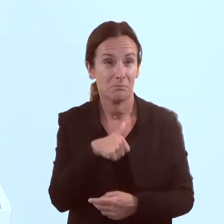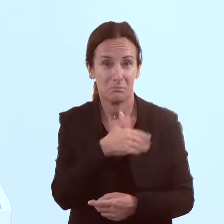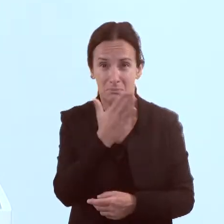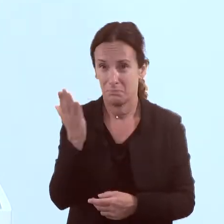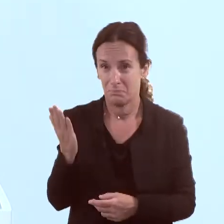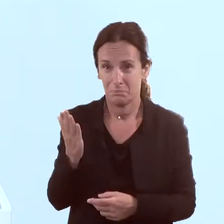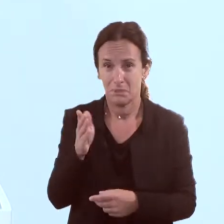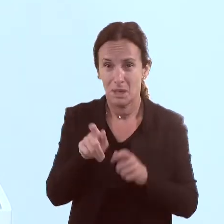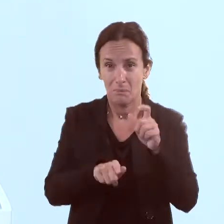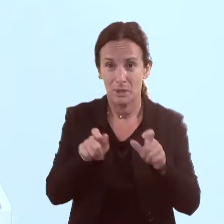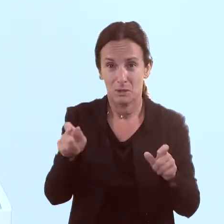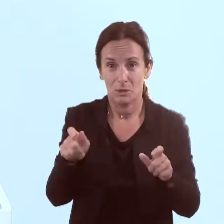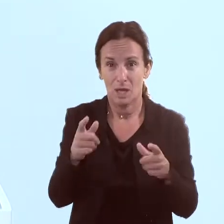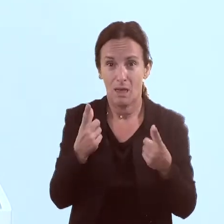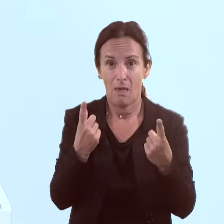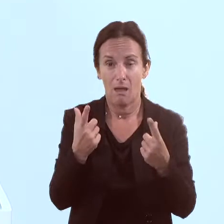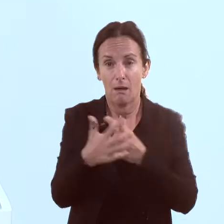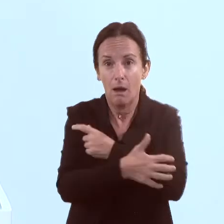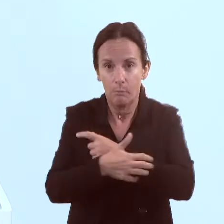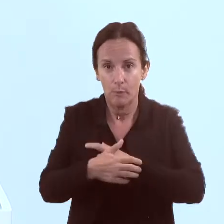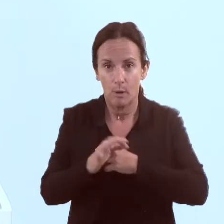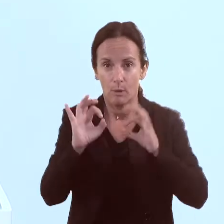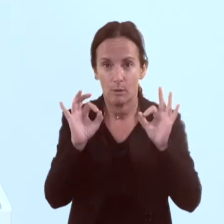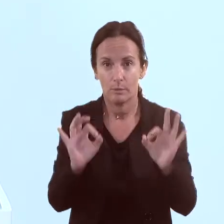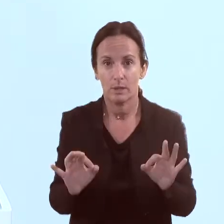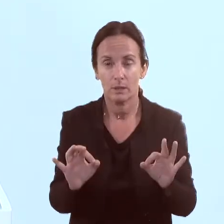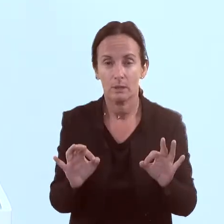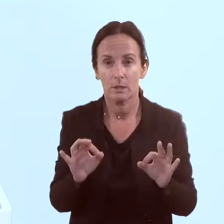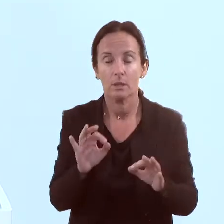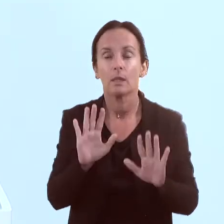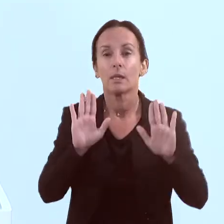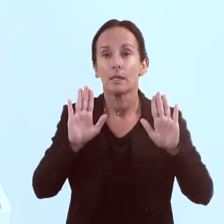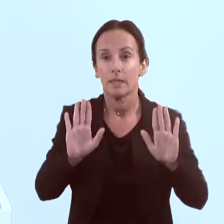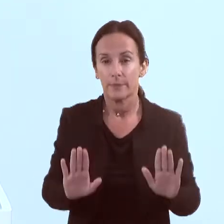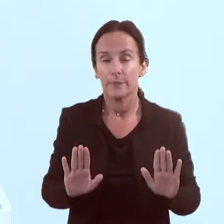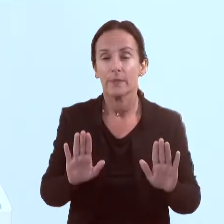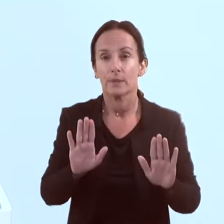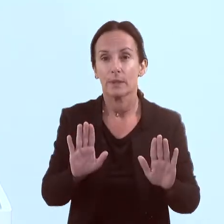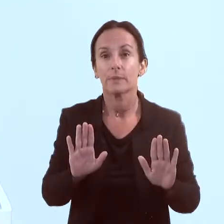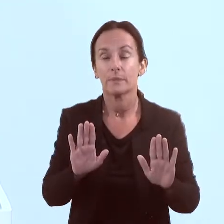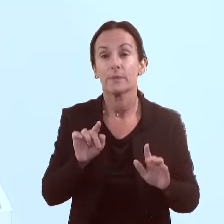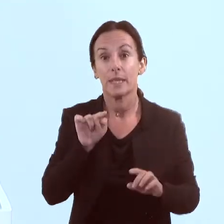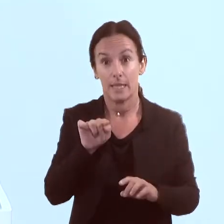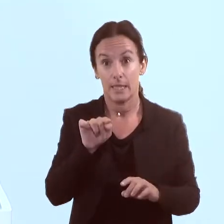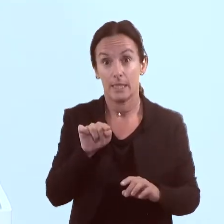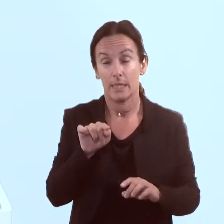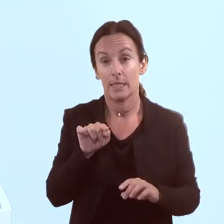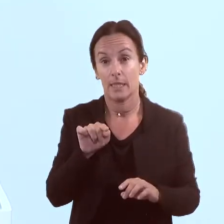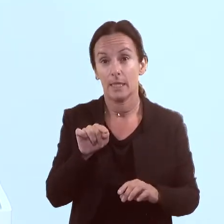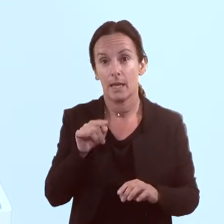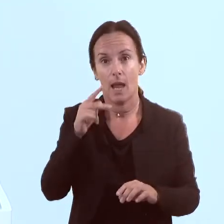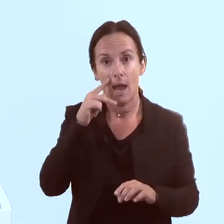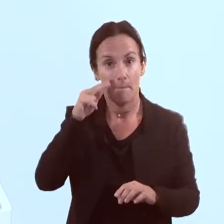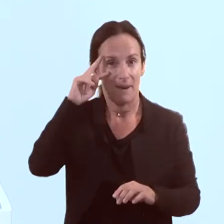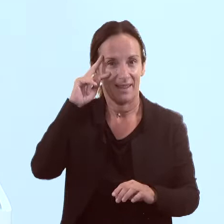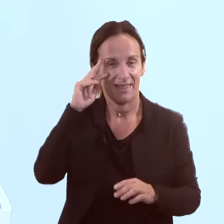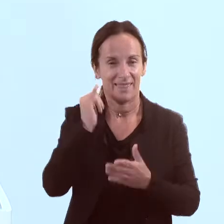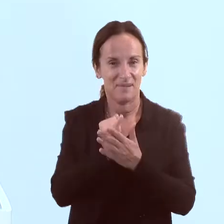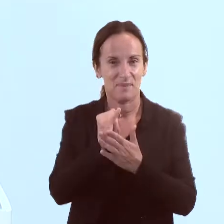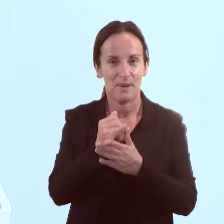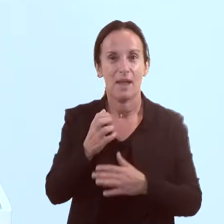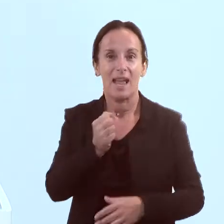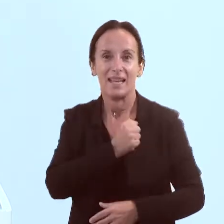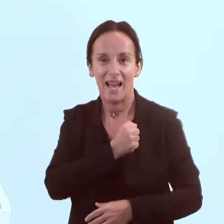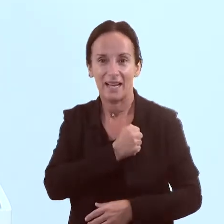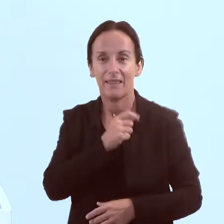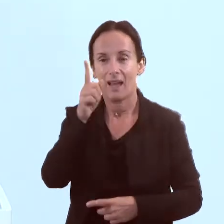personas tienen un problema de pobreza, ¿no? Aquí, en ese sentido, también con unas experiencias pilotos que ha habido en Canadá